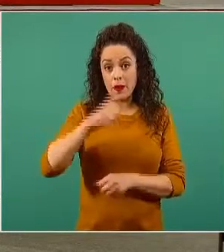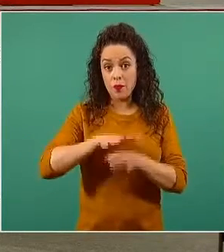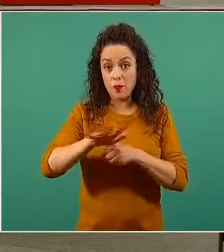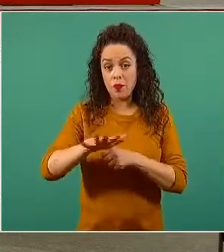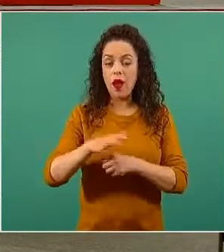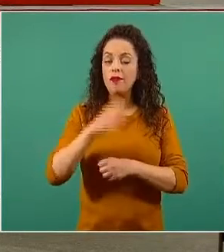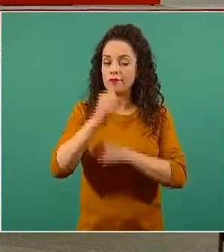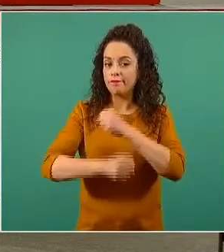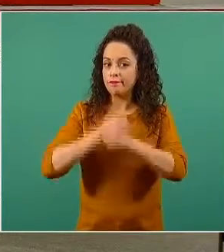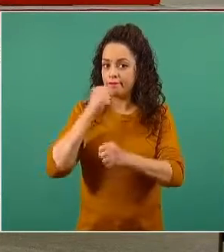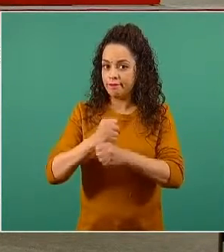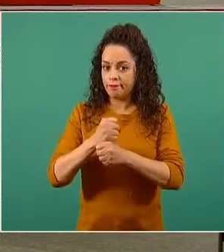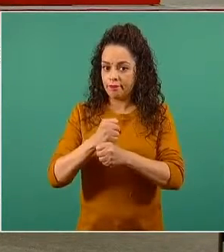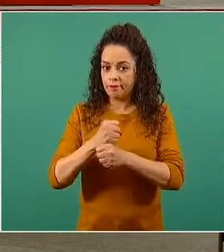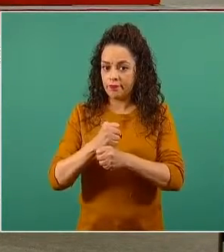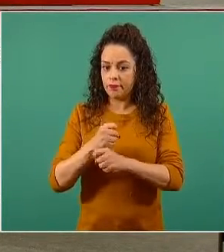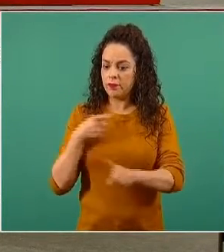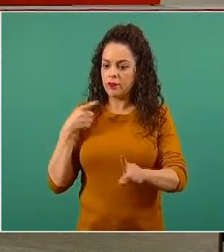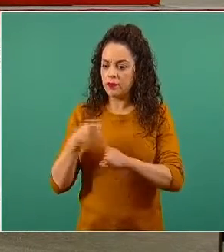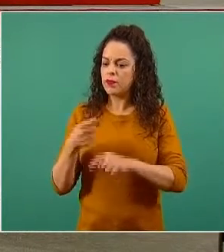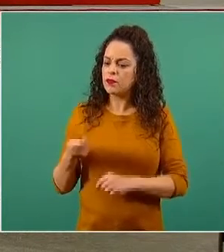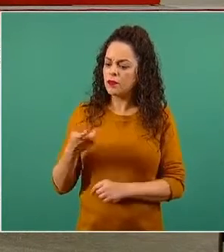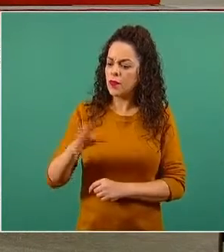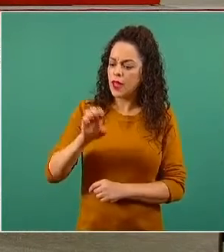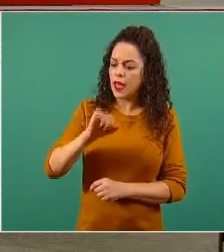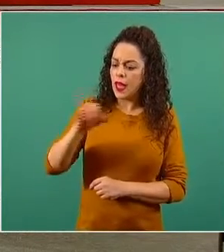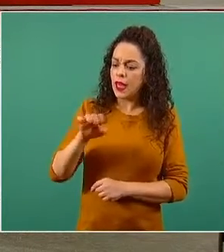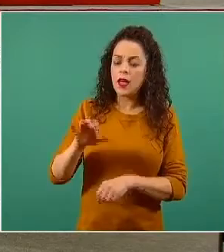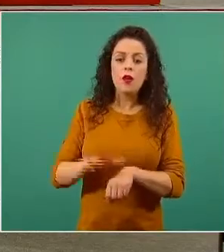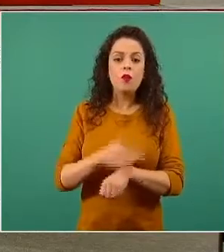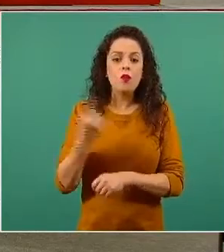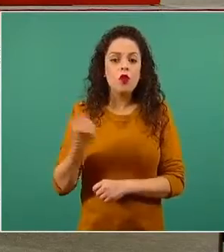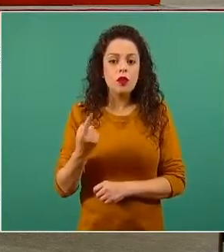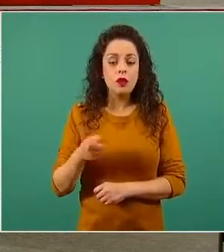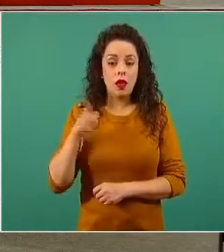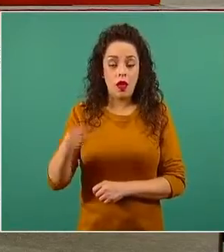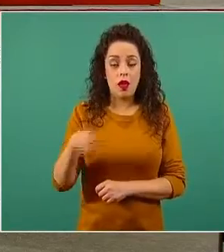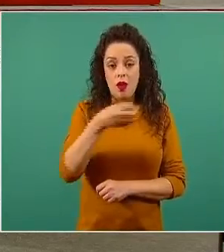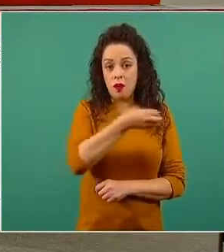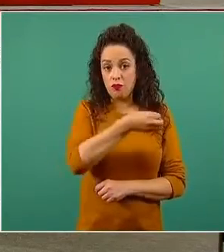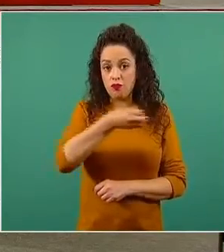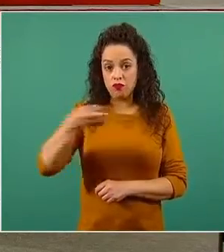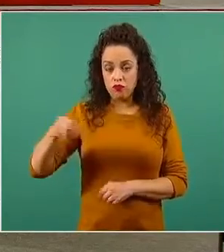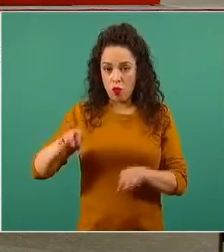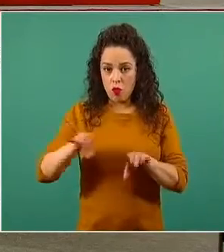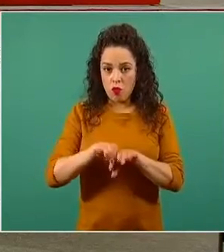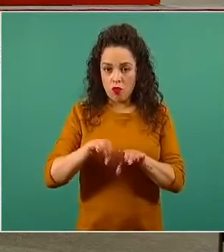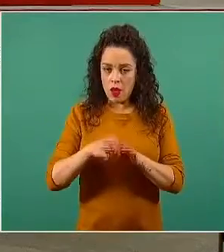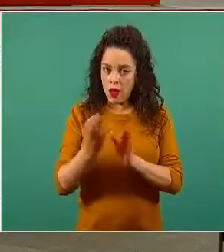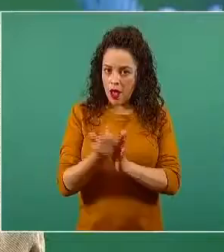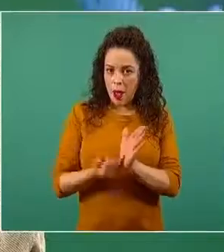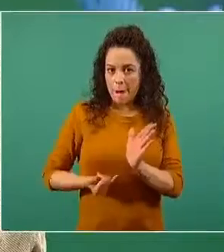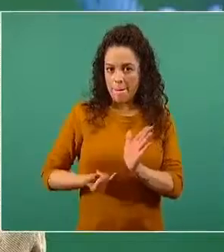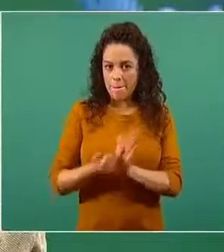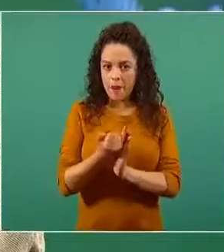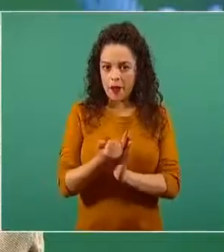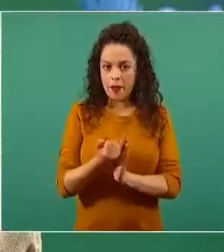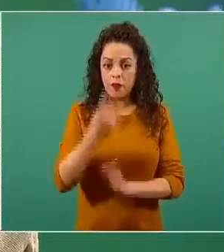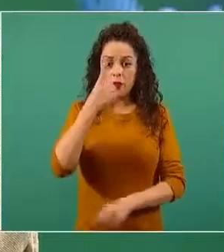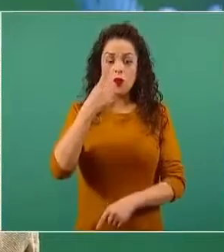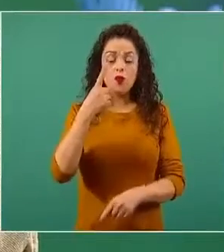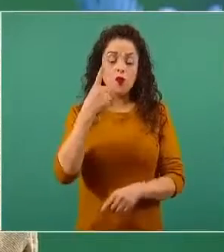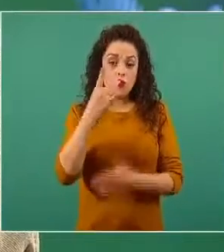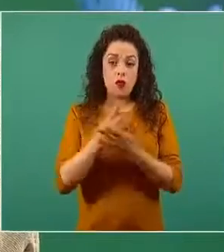edad. Le llamamos eje porque es un mecanismo que ordena las decisiones no solamente de a quién se